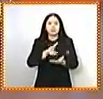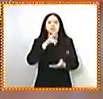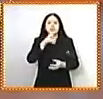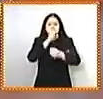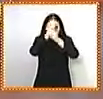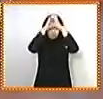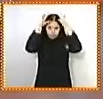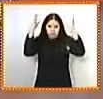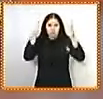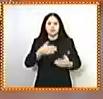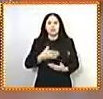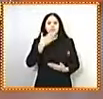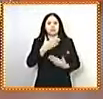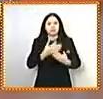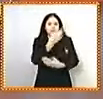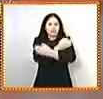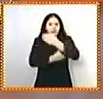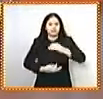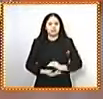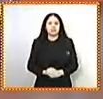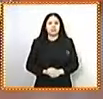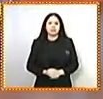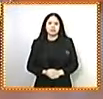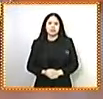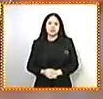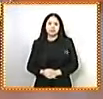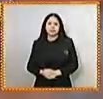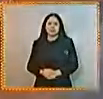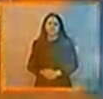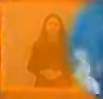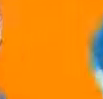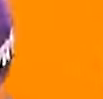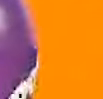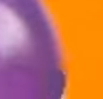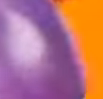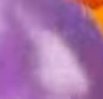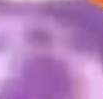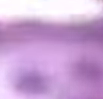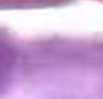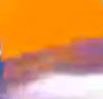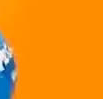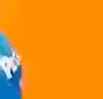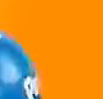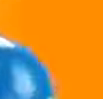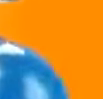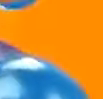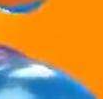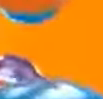vive tus sueños. Feliz tarde. Juega.